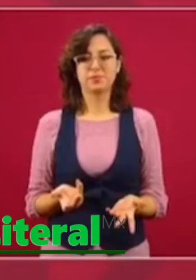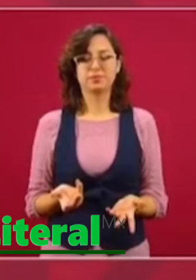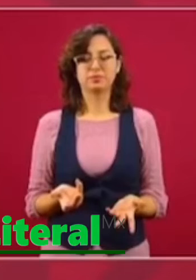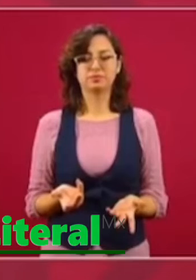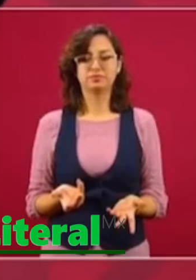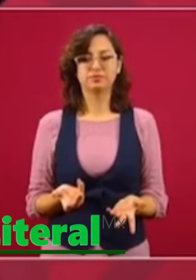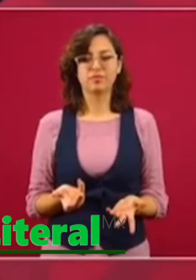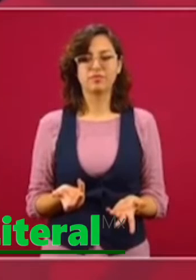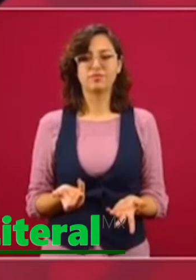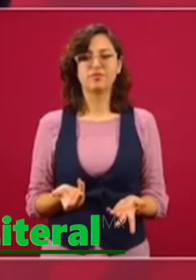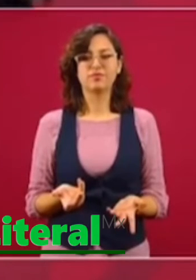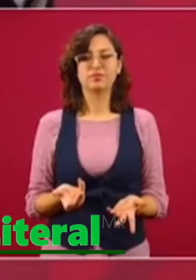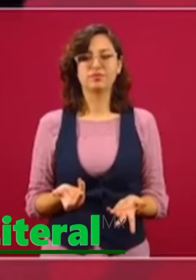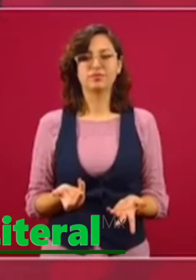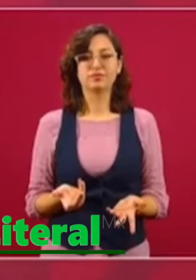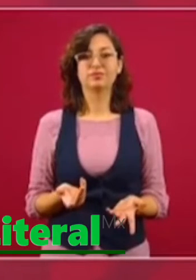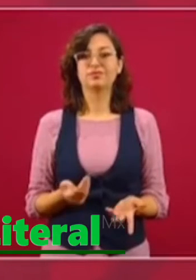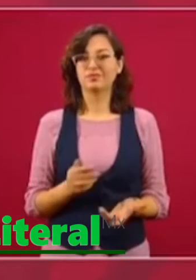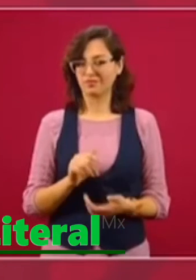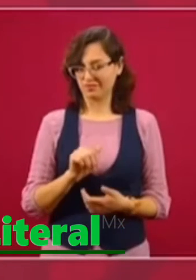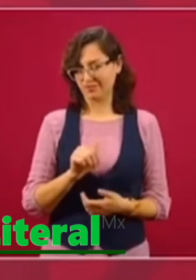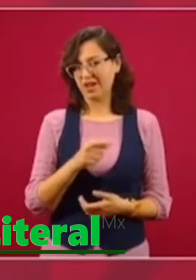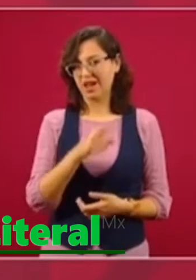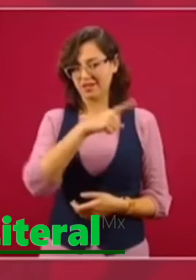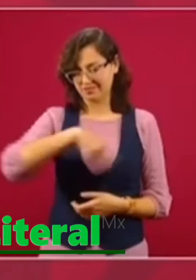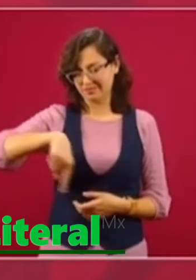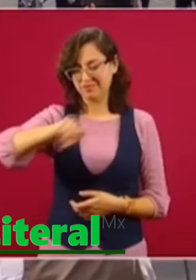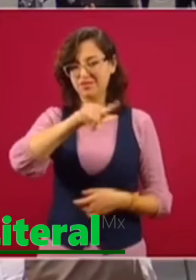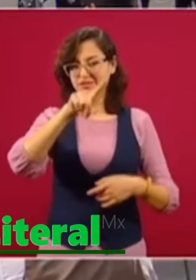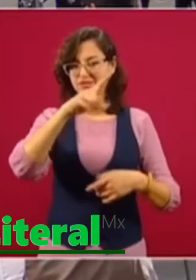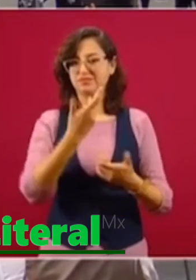Por esa otra pandemia